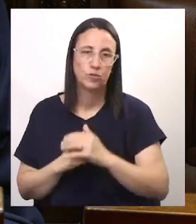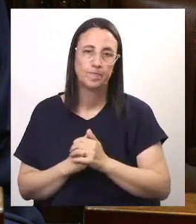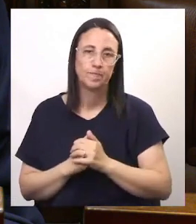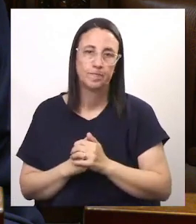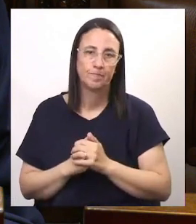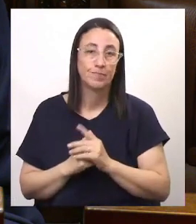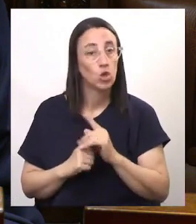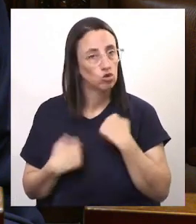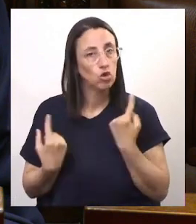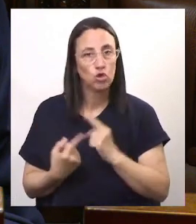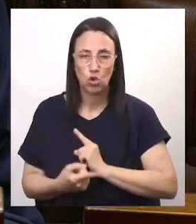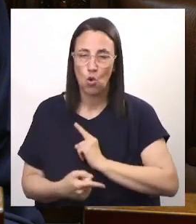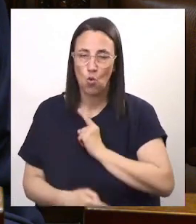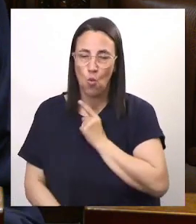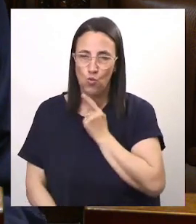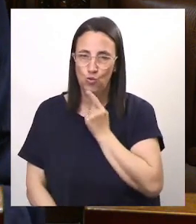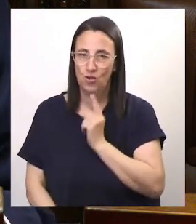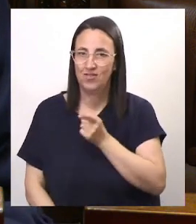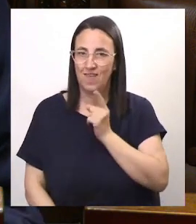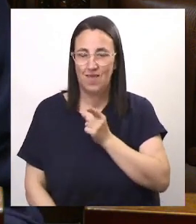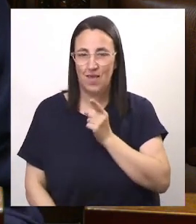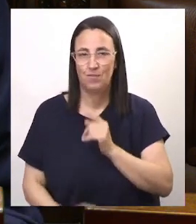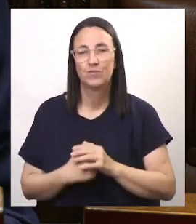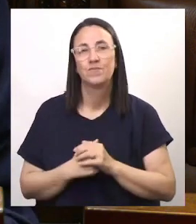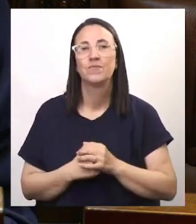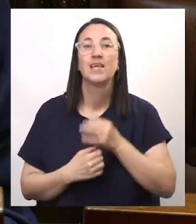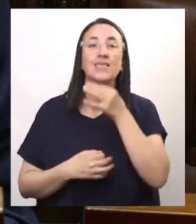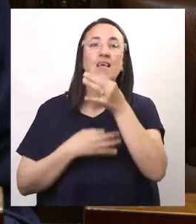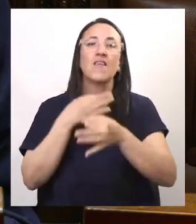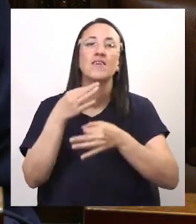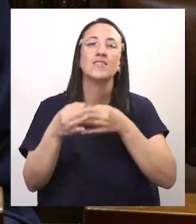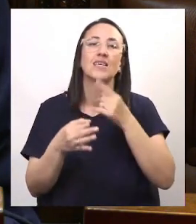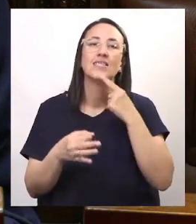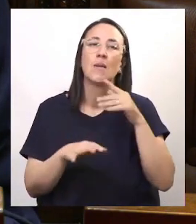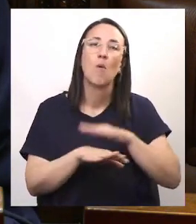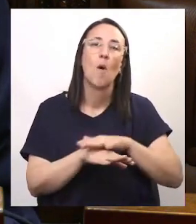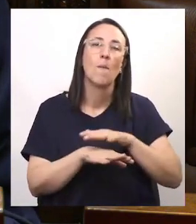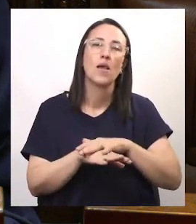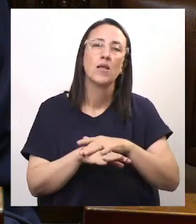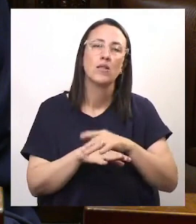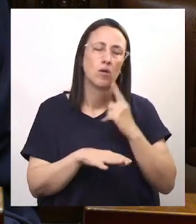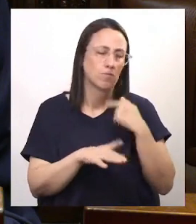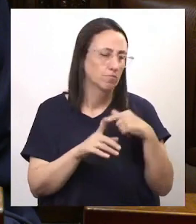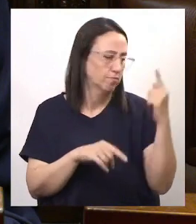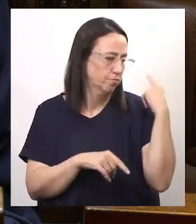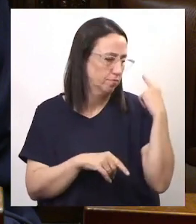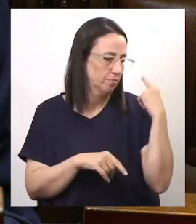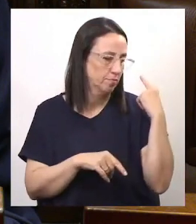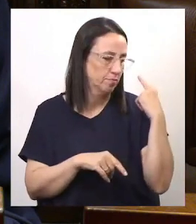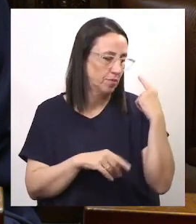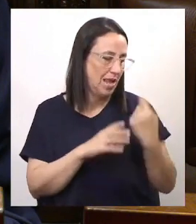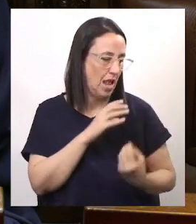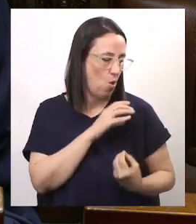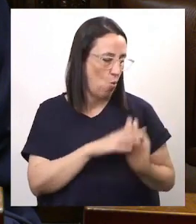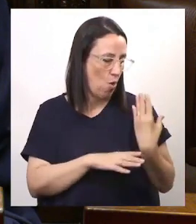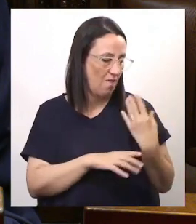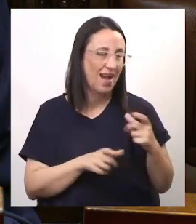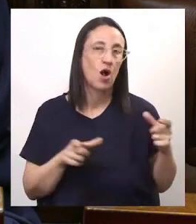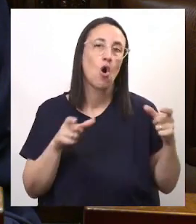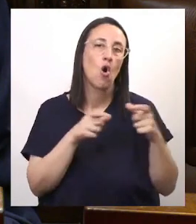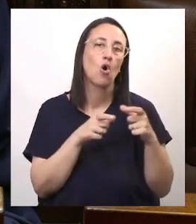orgullosas. Se señalaba en aquel momento que la creación de la Corte